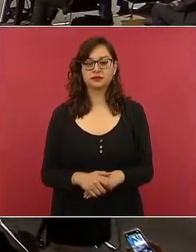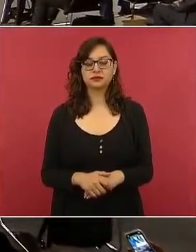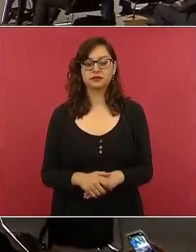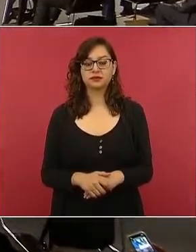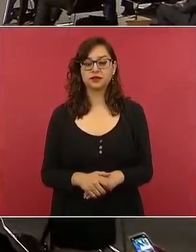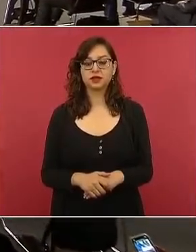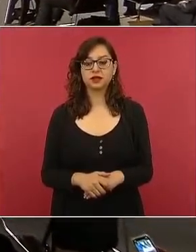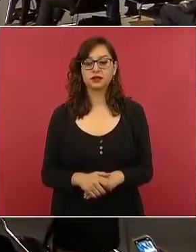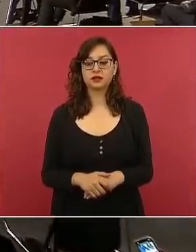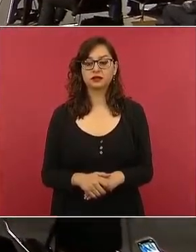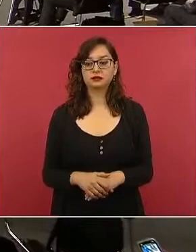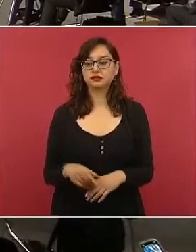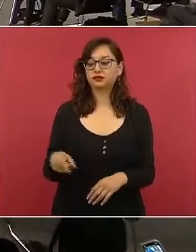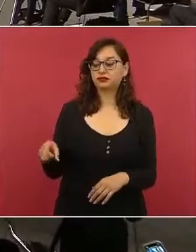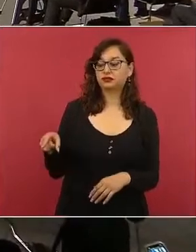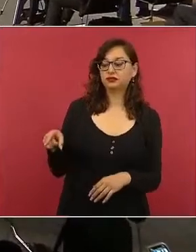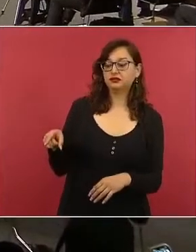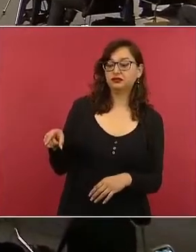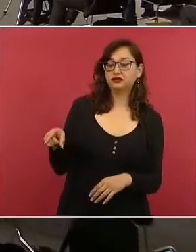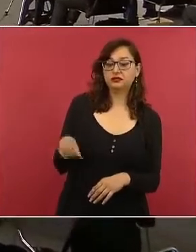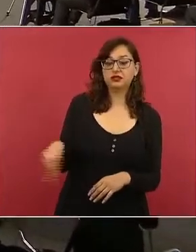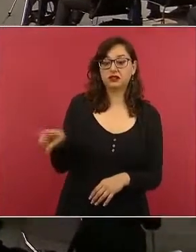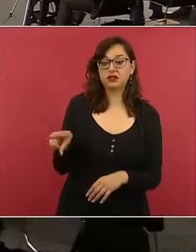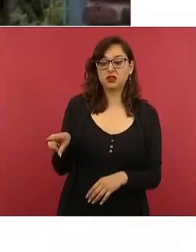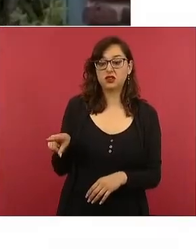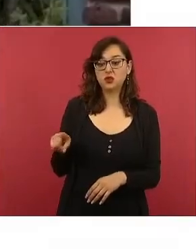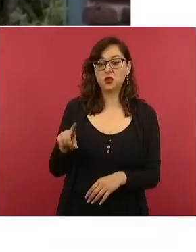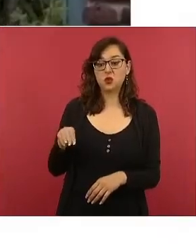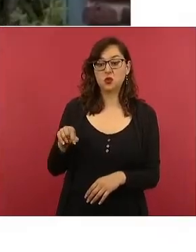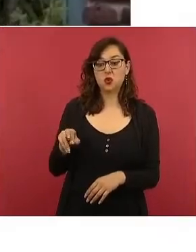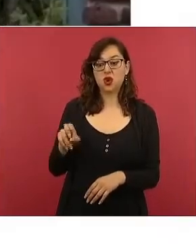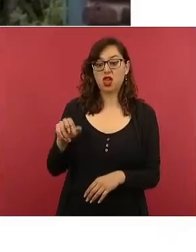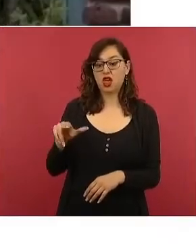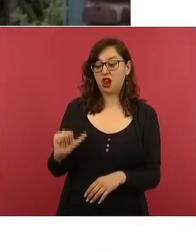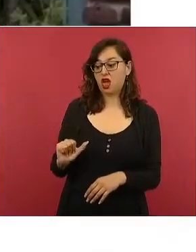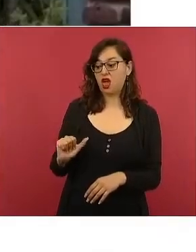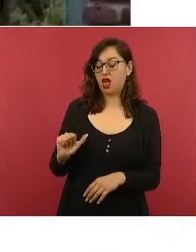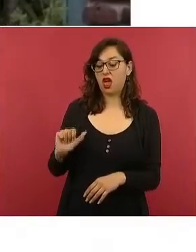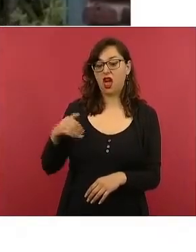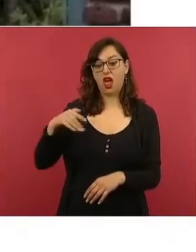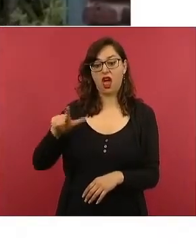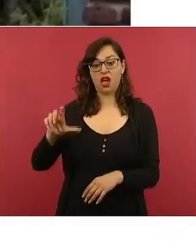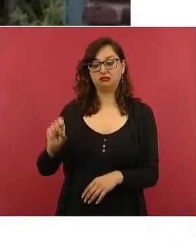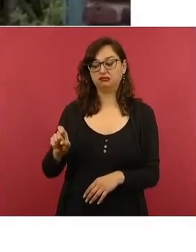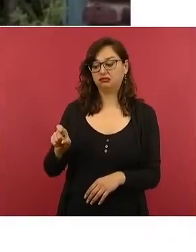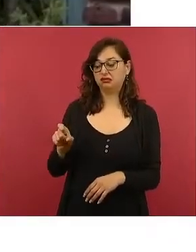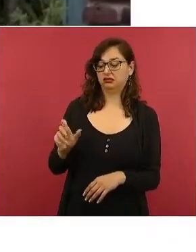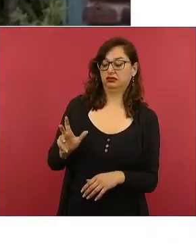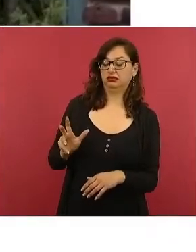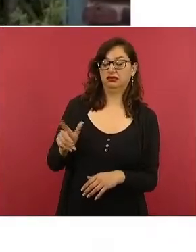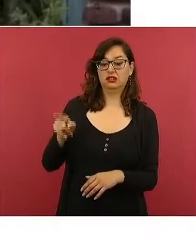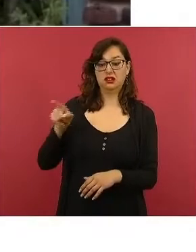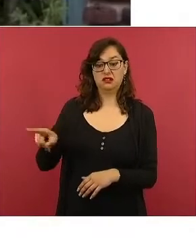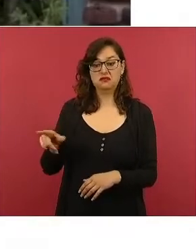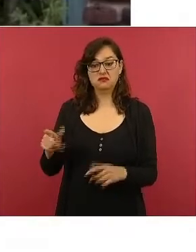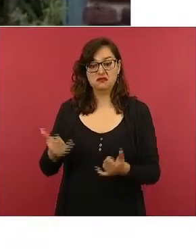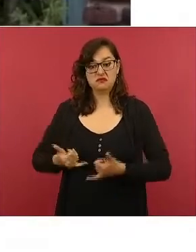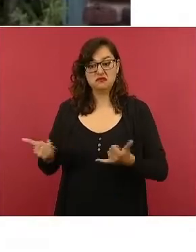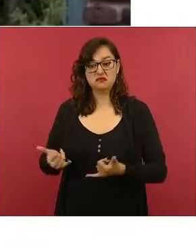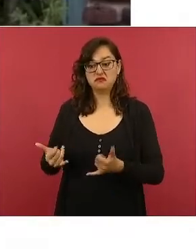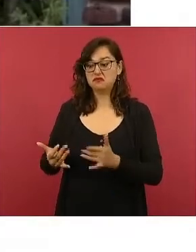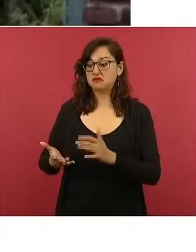Lo que van a hacer estos cuates de Morena y del gobierno de López Obrador. Con este capricho del Tren Maya,